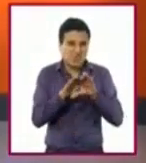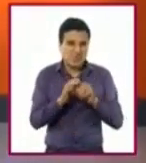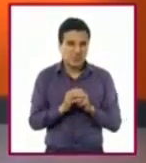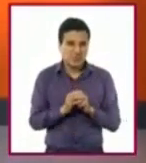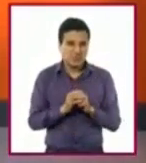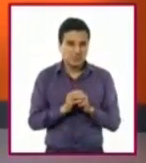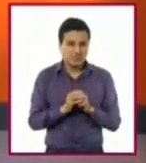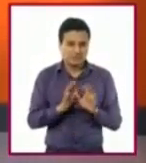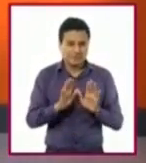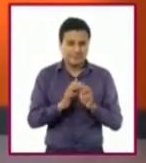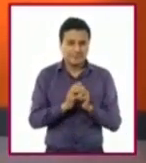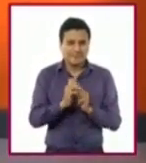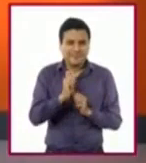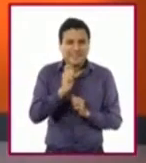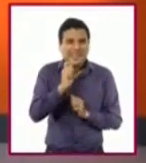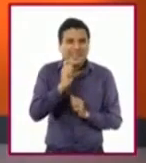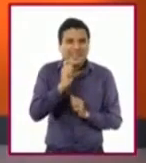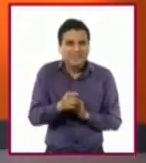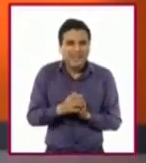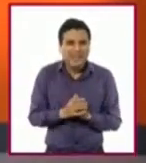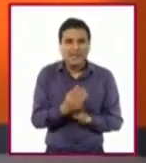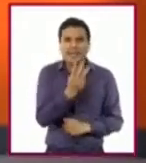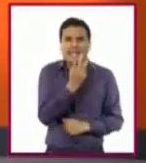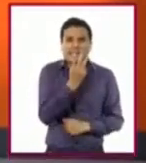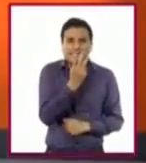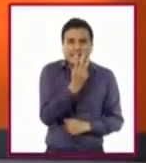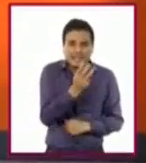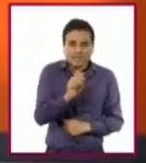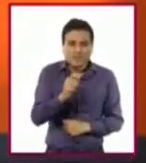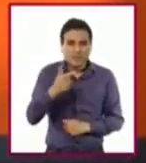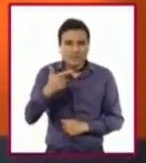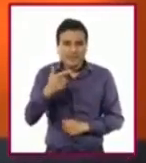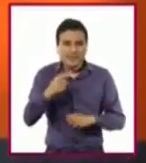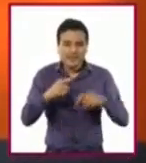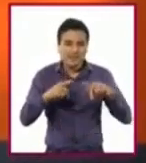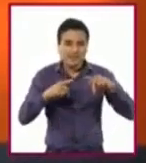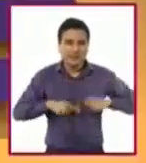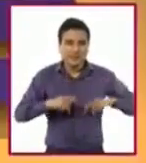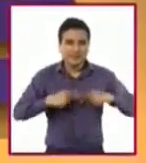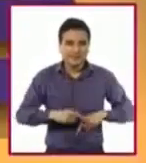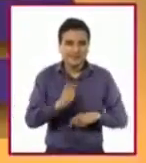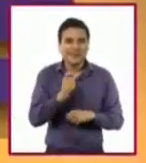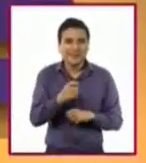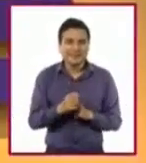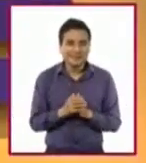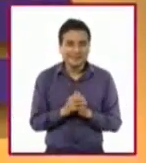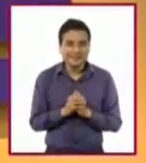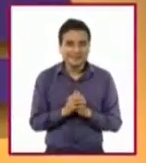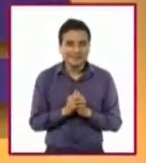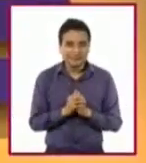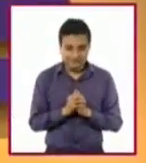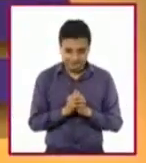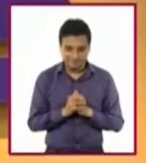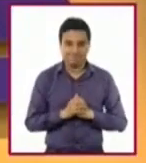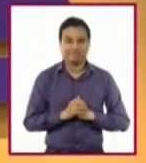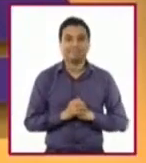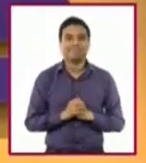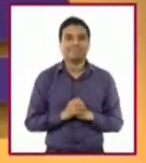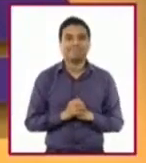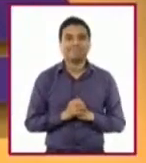que vivan en promedio 3.7 personas en cada hogar mexicano alumnas y alumnos